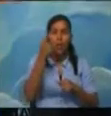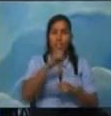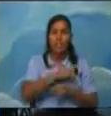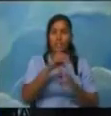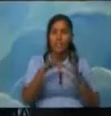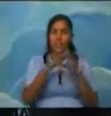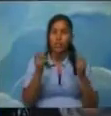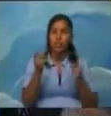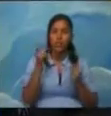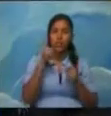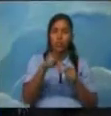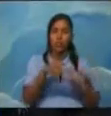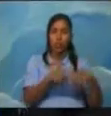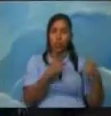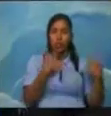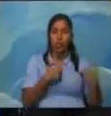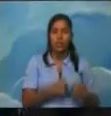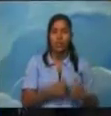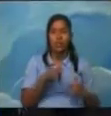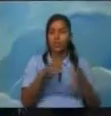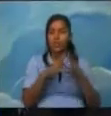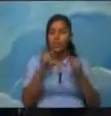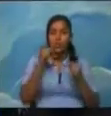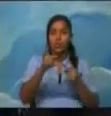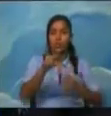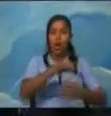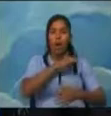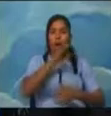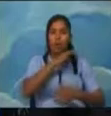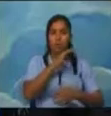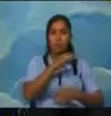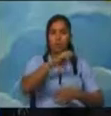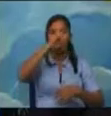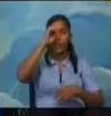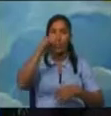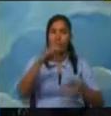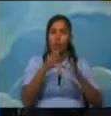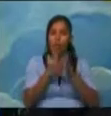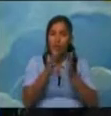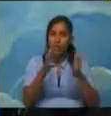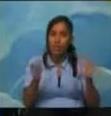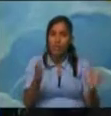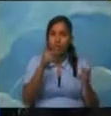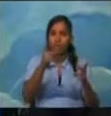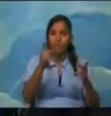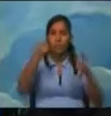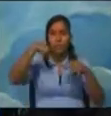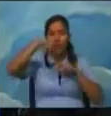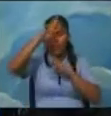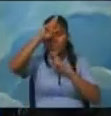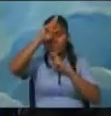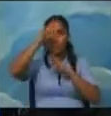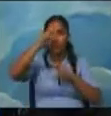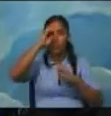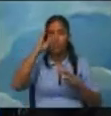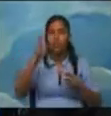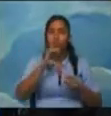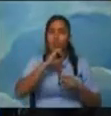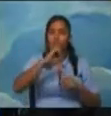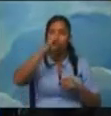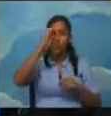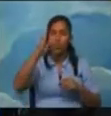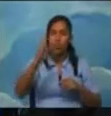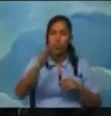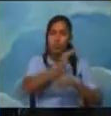tu corazón y de toda tu alma. O sea que Dios abre un compás para el arrepentimiento. Dios es un